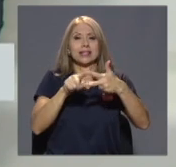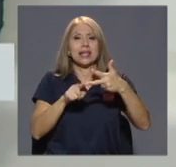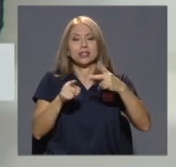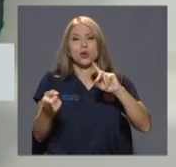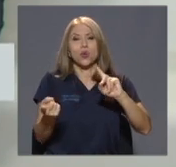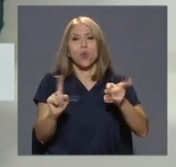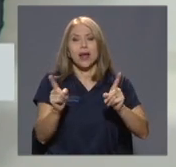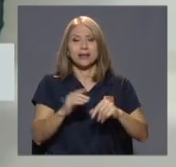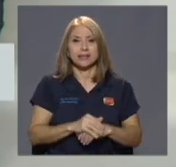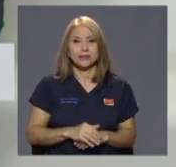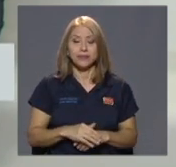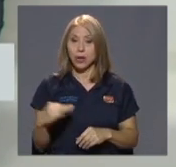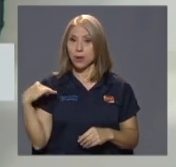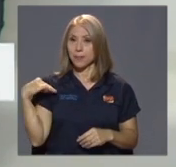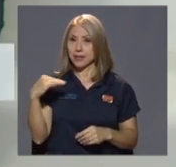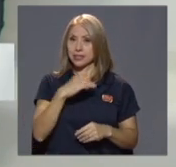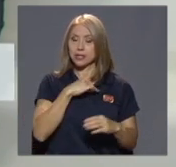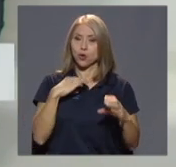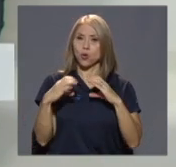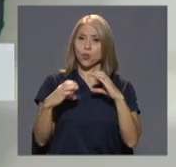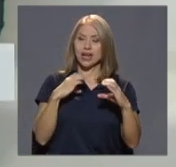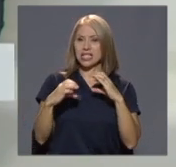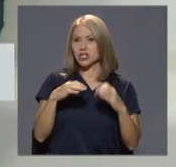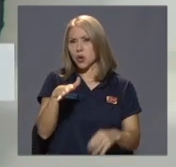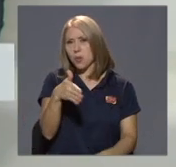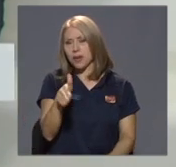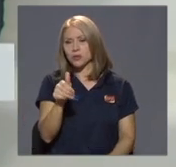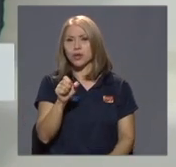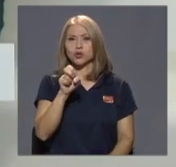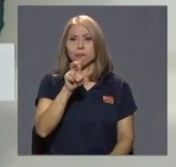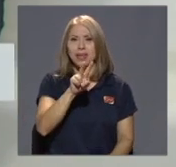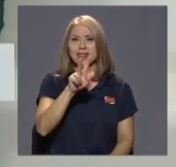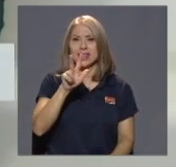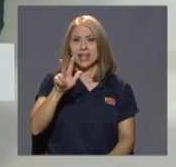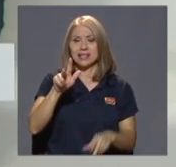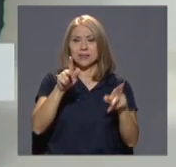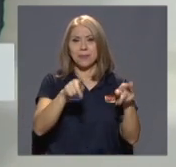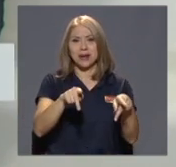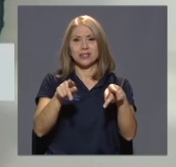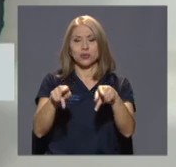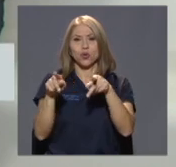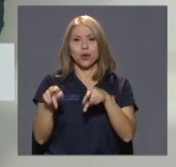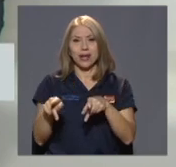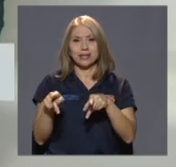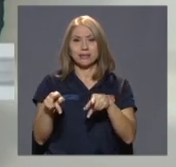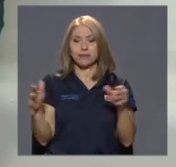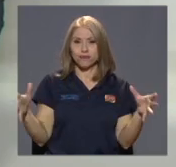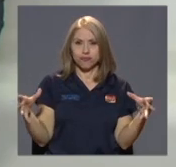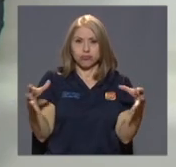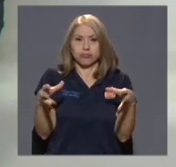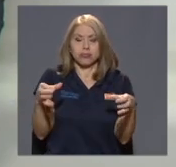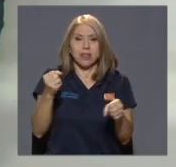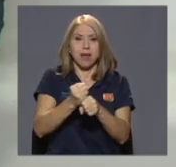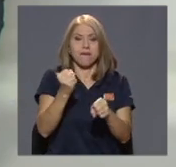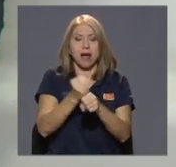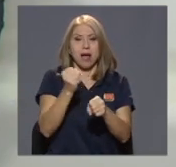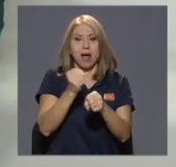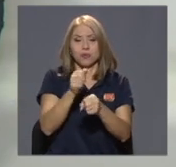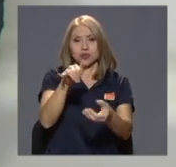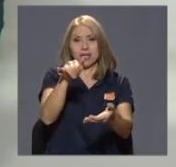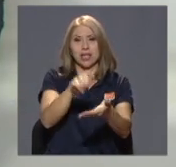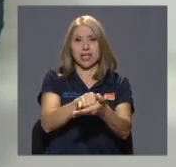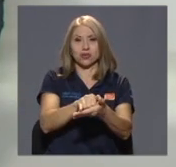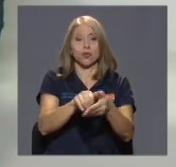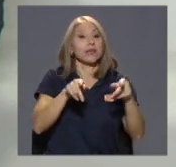Ministerio de Comunicación tiene cerca de 23 personas que trabajamos en esto. Hay gente de